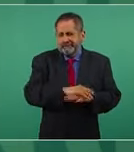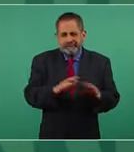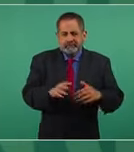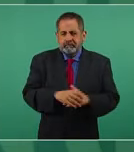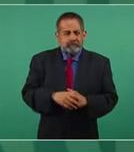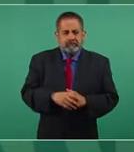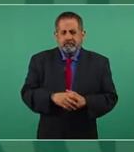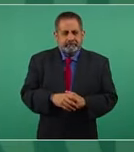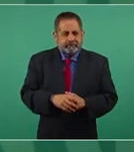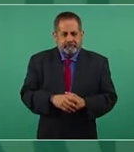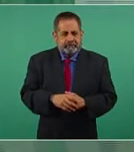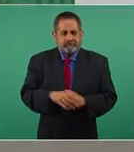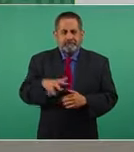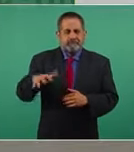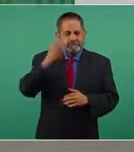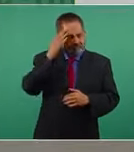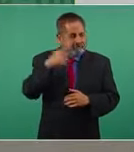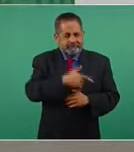ya